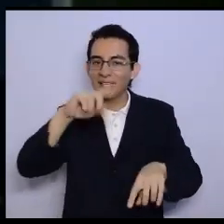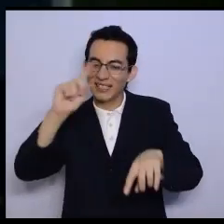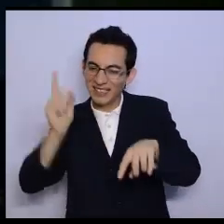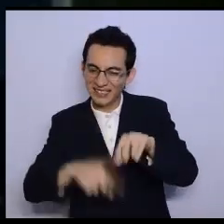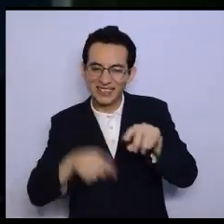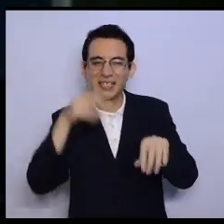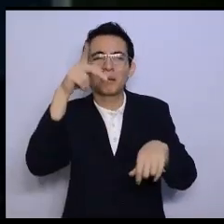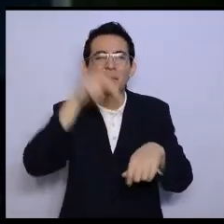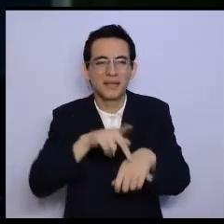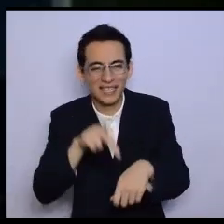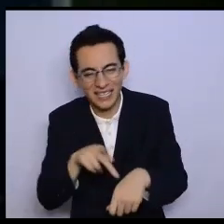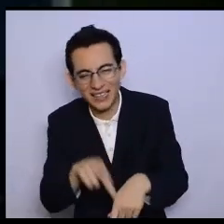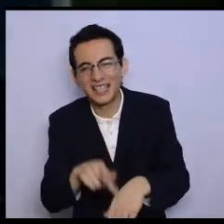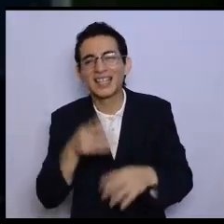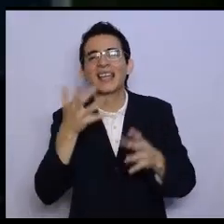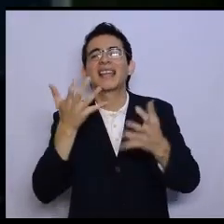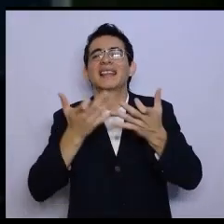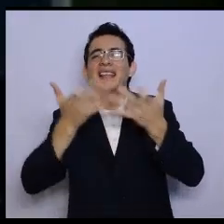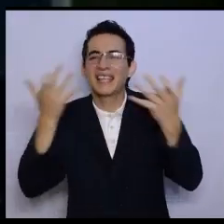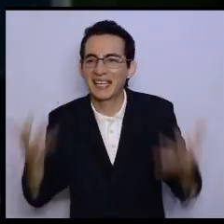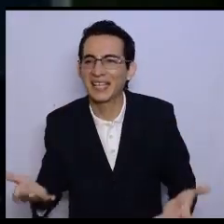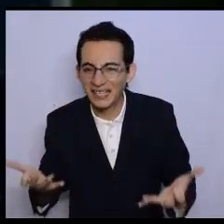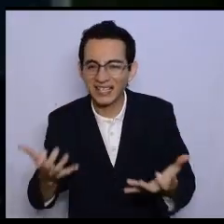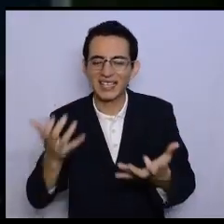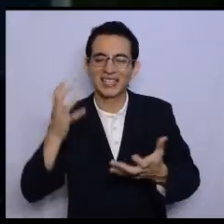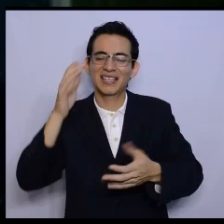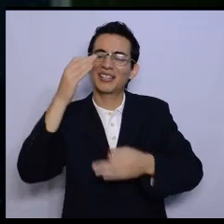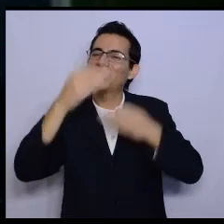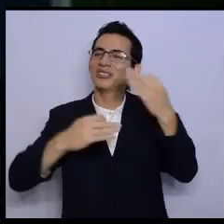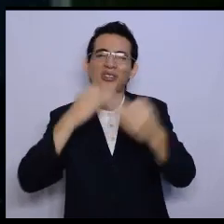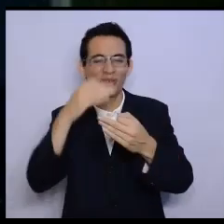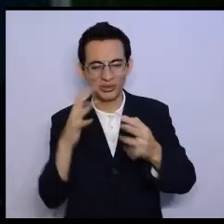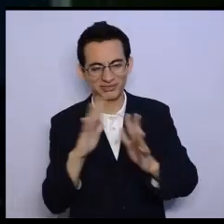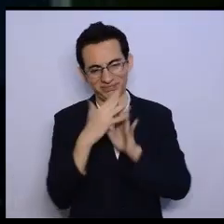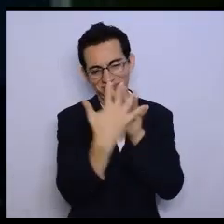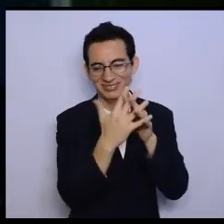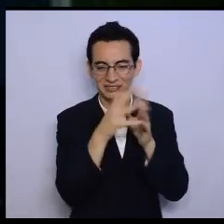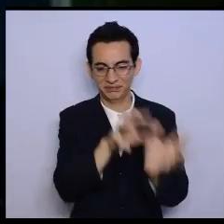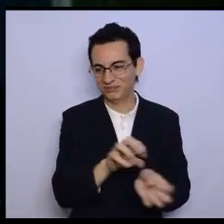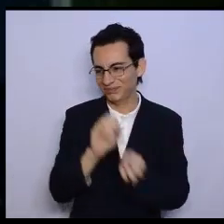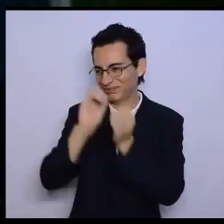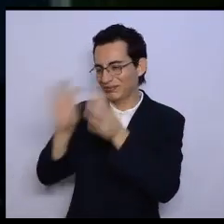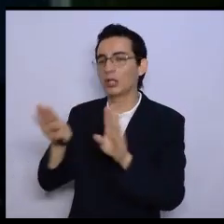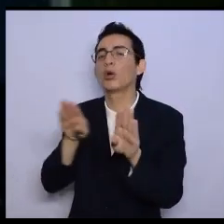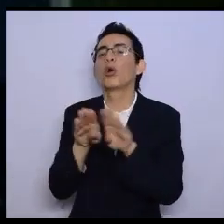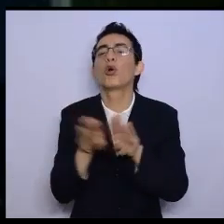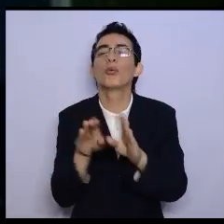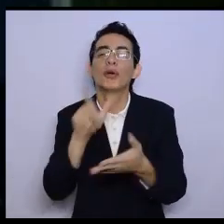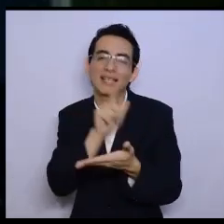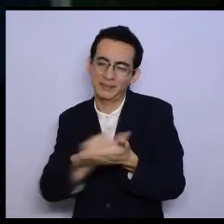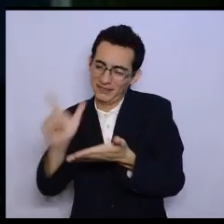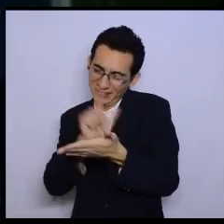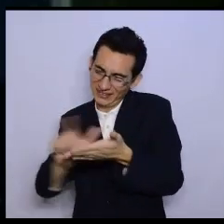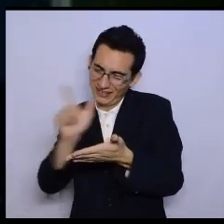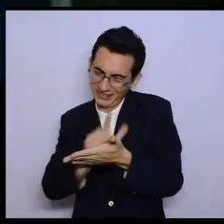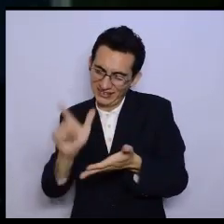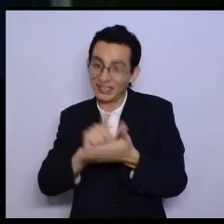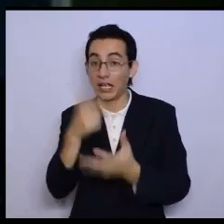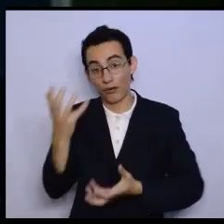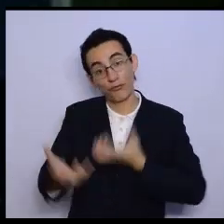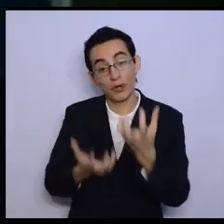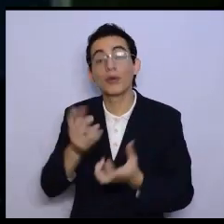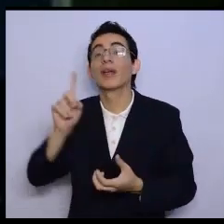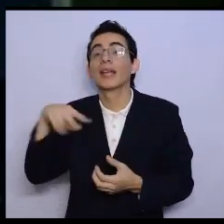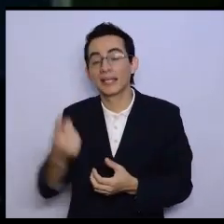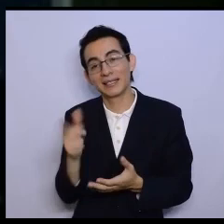las aleaciones y mezclas con las que viene el oro, ¿sí? Entonces, lo meten al fuego y